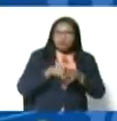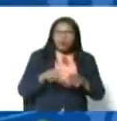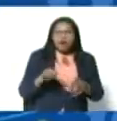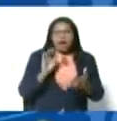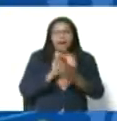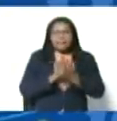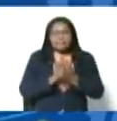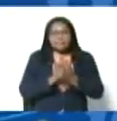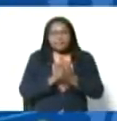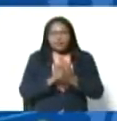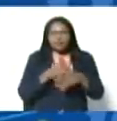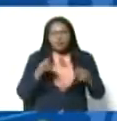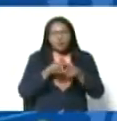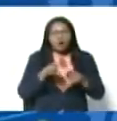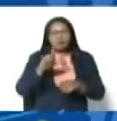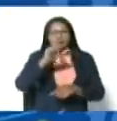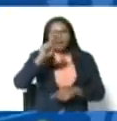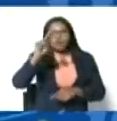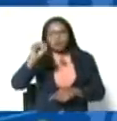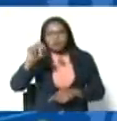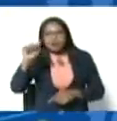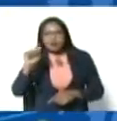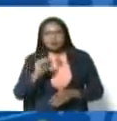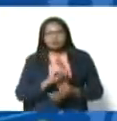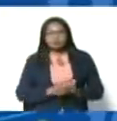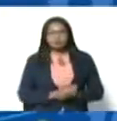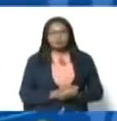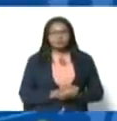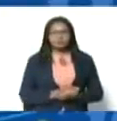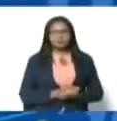amigo de Gustavo Luna, Claudio.